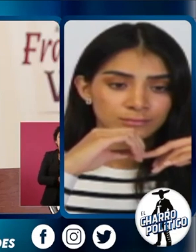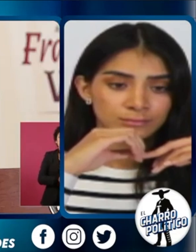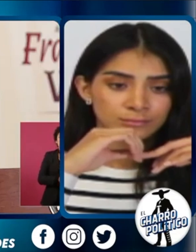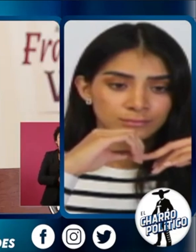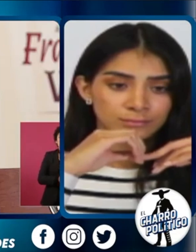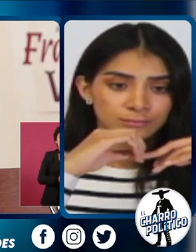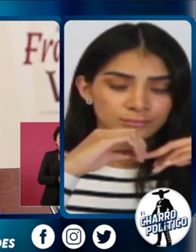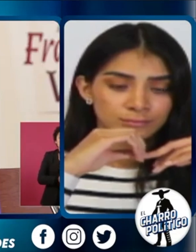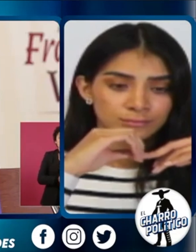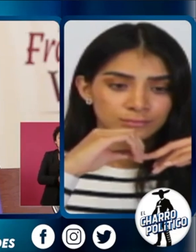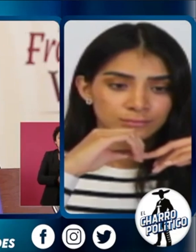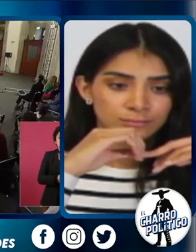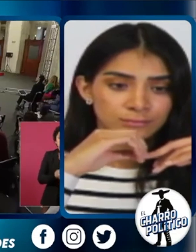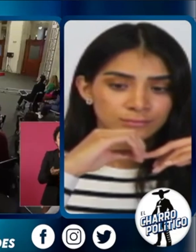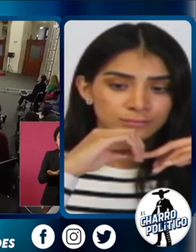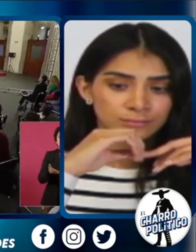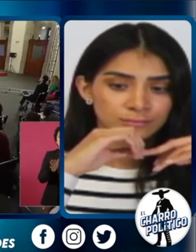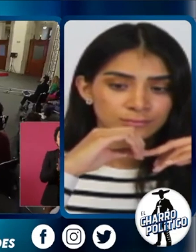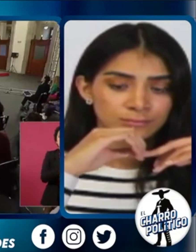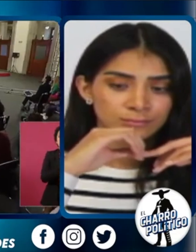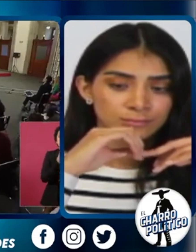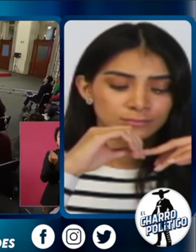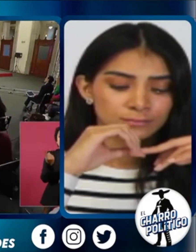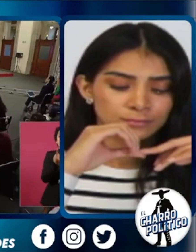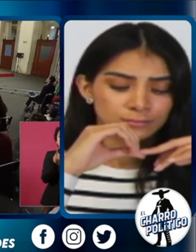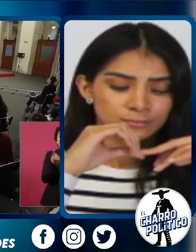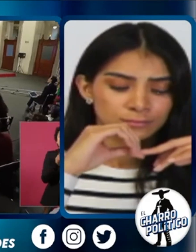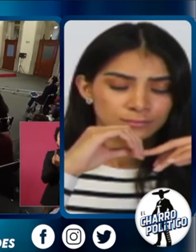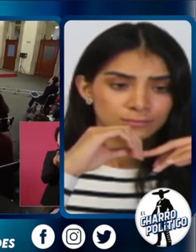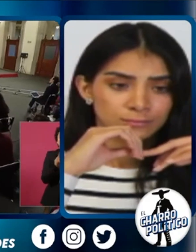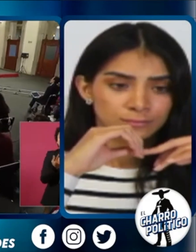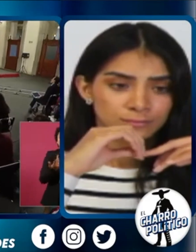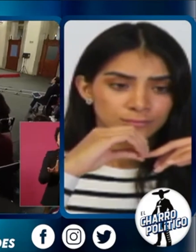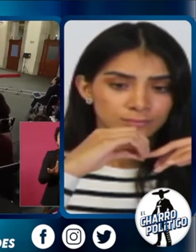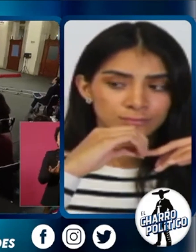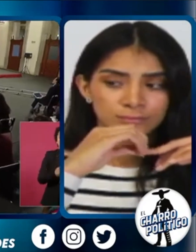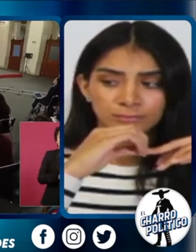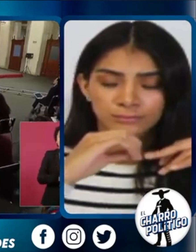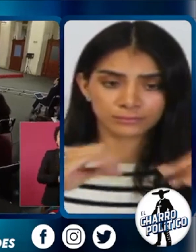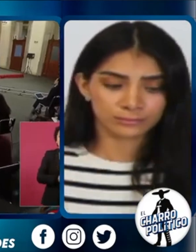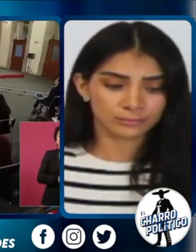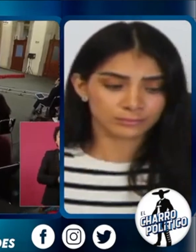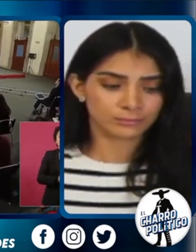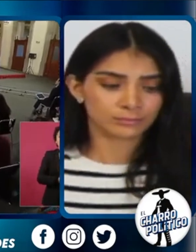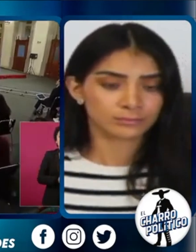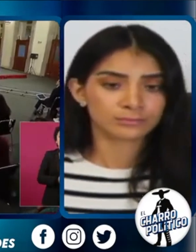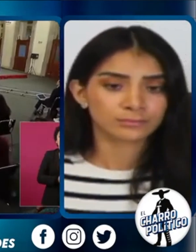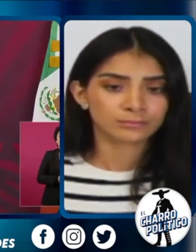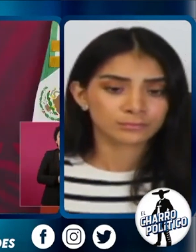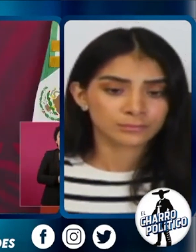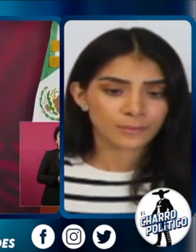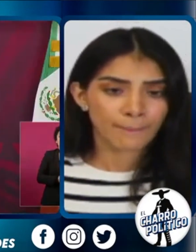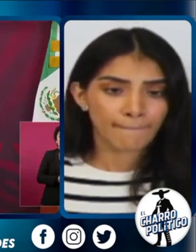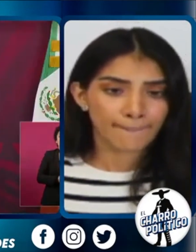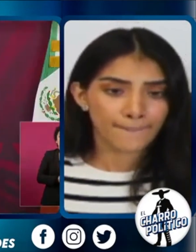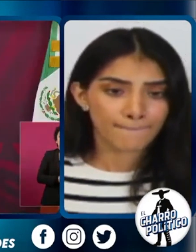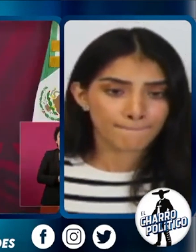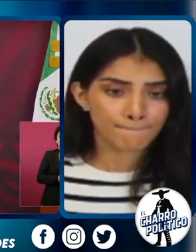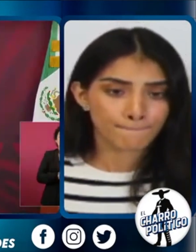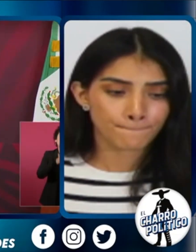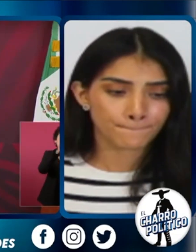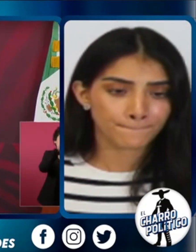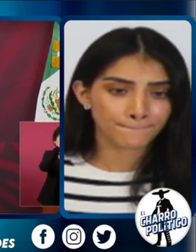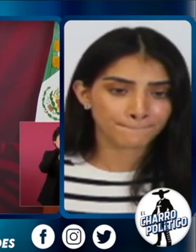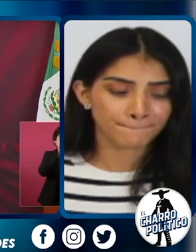¿Por qué? Por eso si continúa la